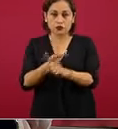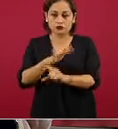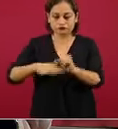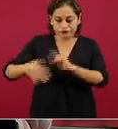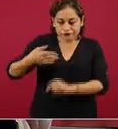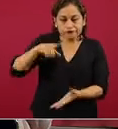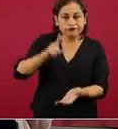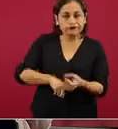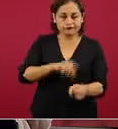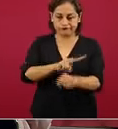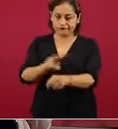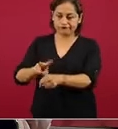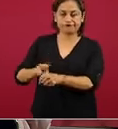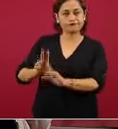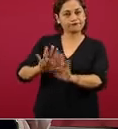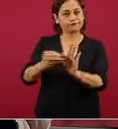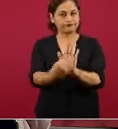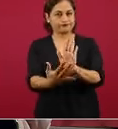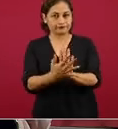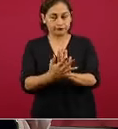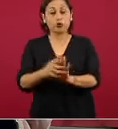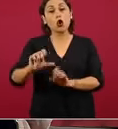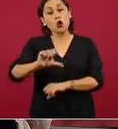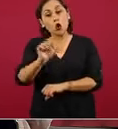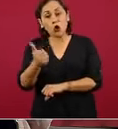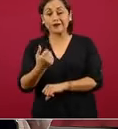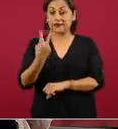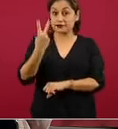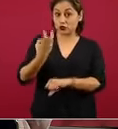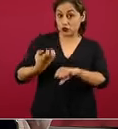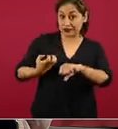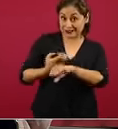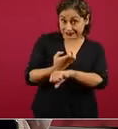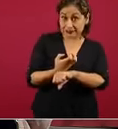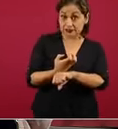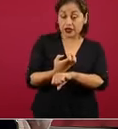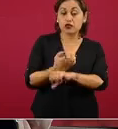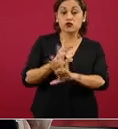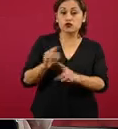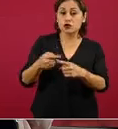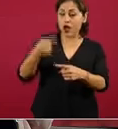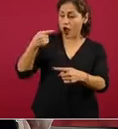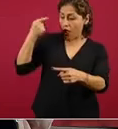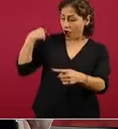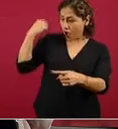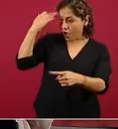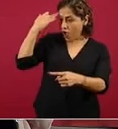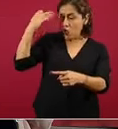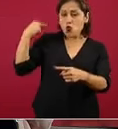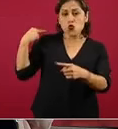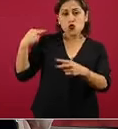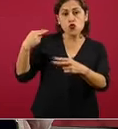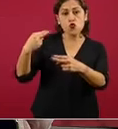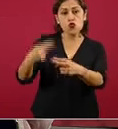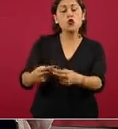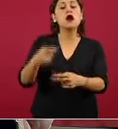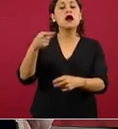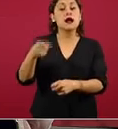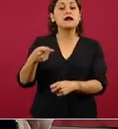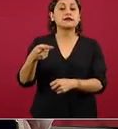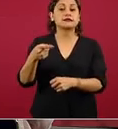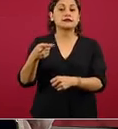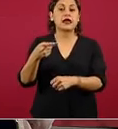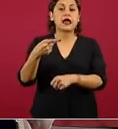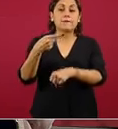tiene el semáforo, y 2 entidades que ya llevan varios semáforos con el nivel más bajo, recordando que no